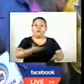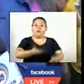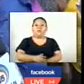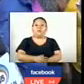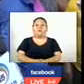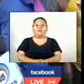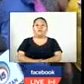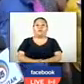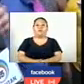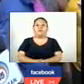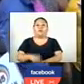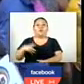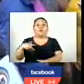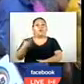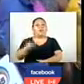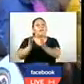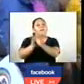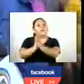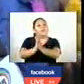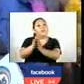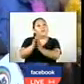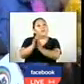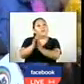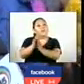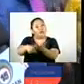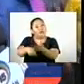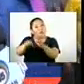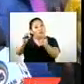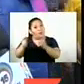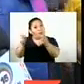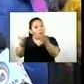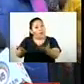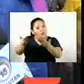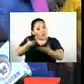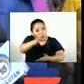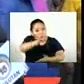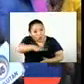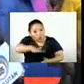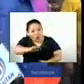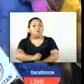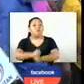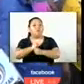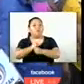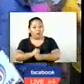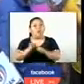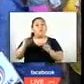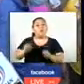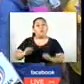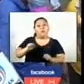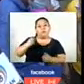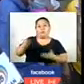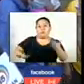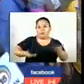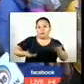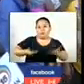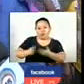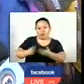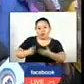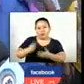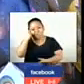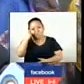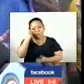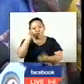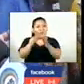estamos solicitando a las autoridades que nos puedan habilitar zonas seguras para poder comercializar el producto se están manejando varias